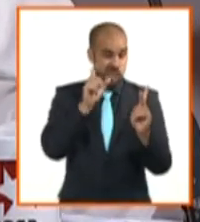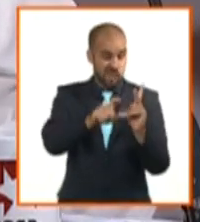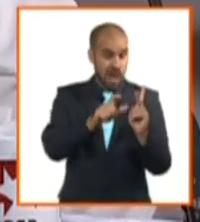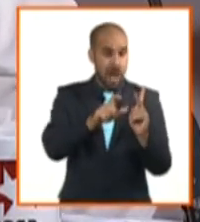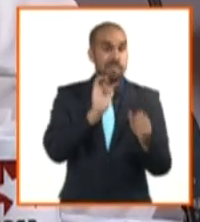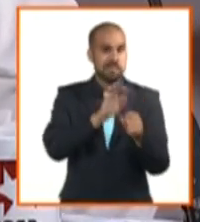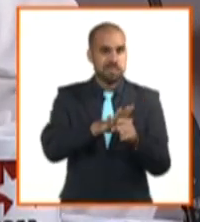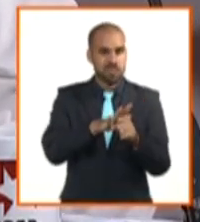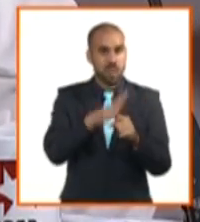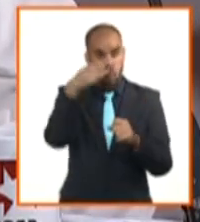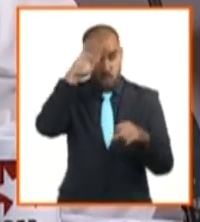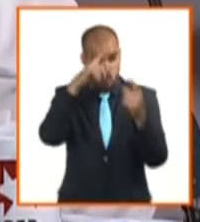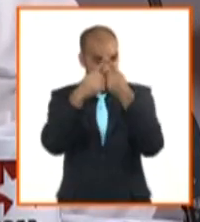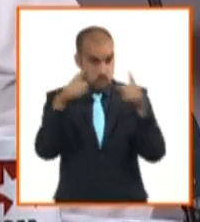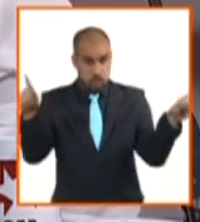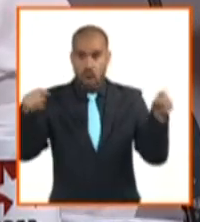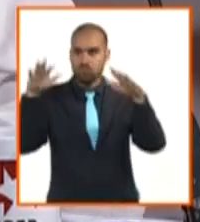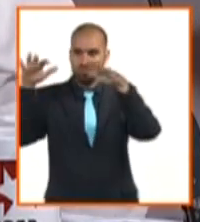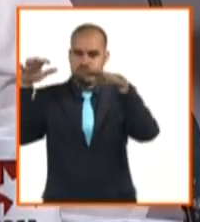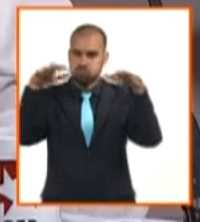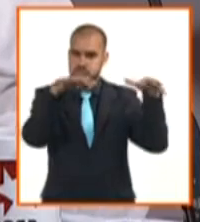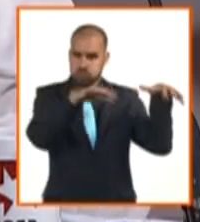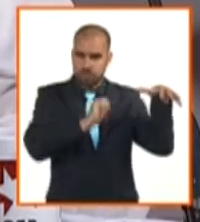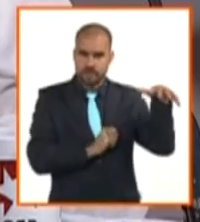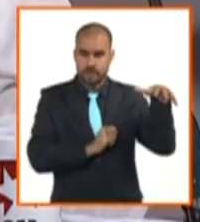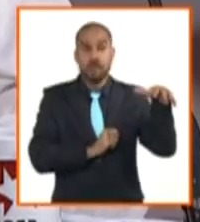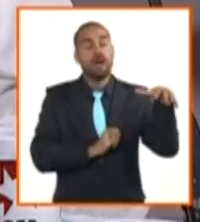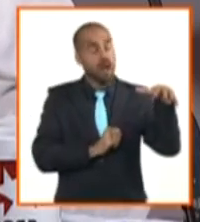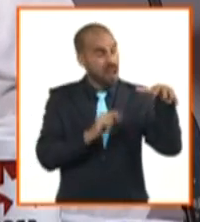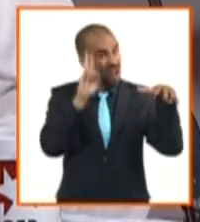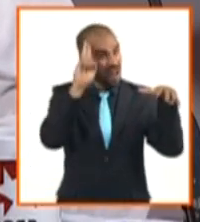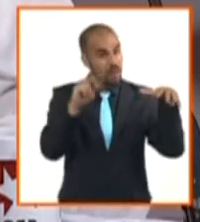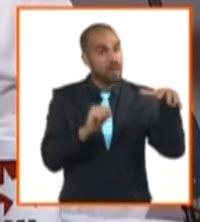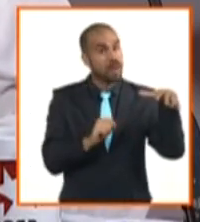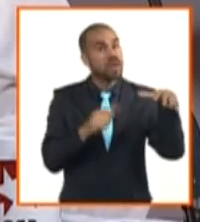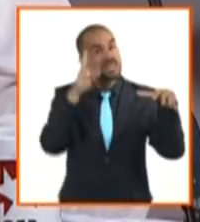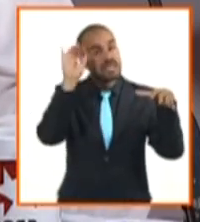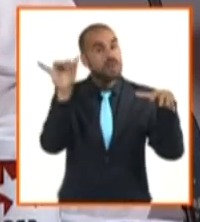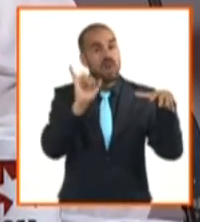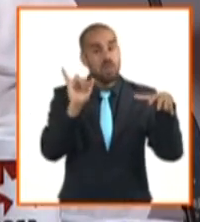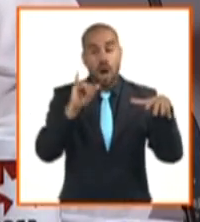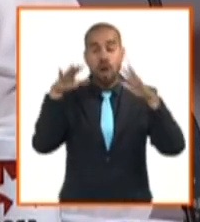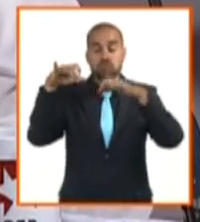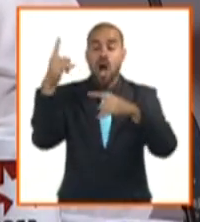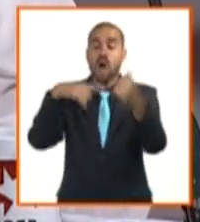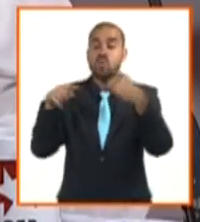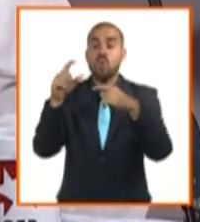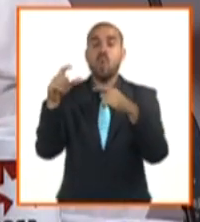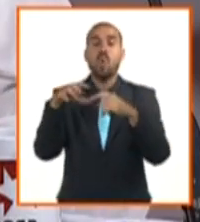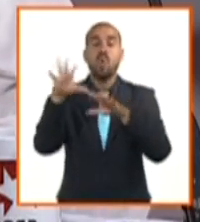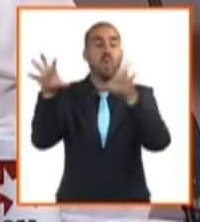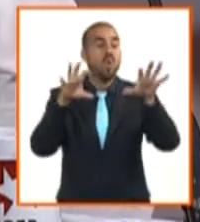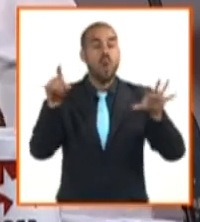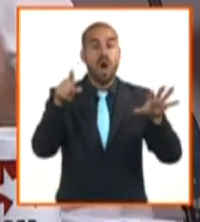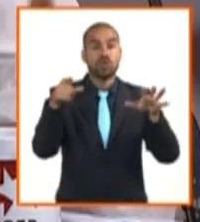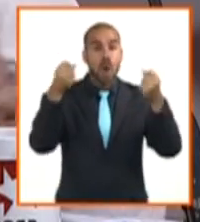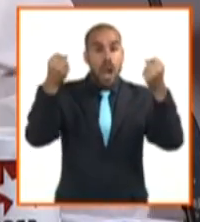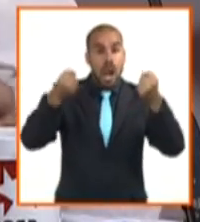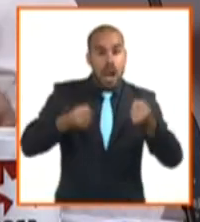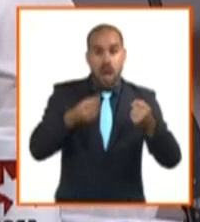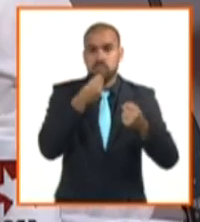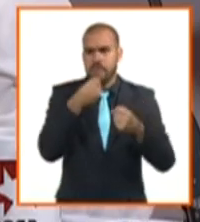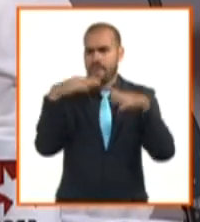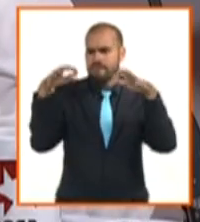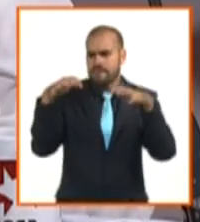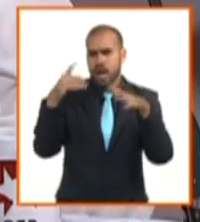país hay que tener presente también que en esta época se incrementan las tormentas locales severas se incrementan las lluvias intensas los chubascos cualquier